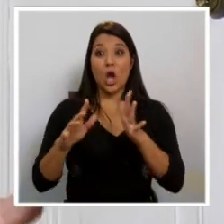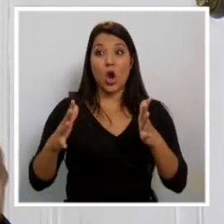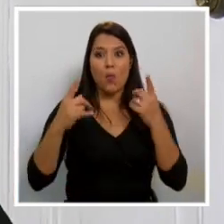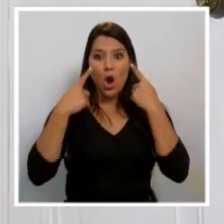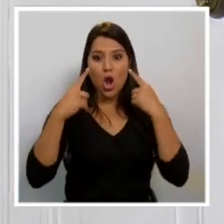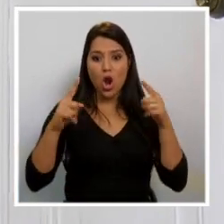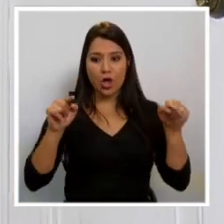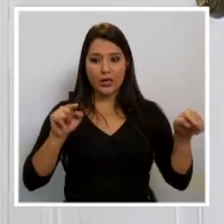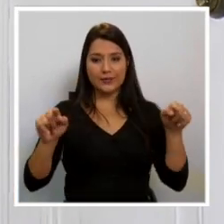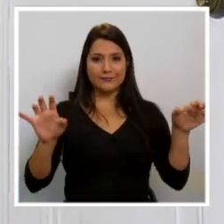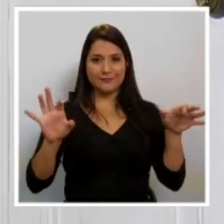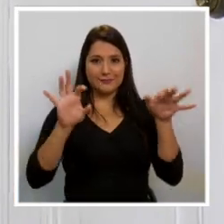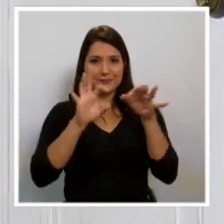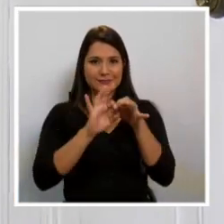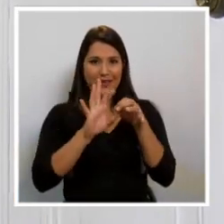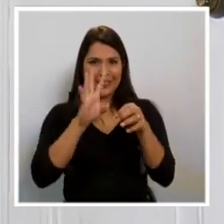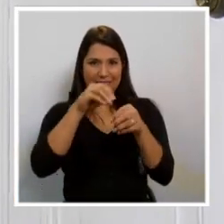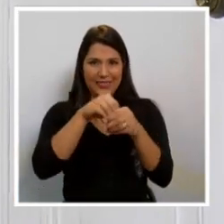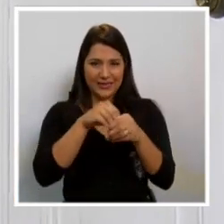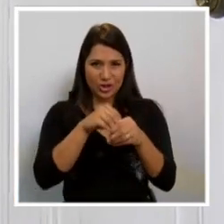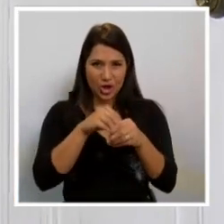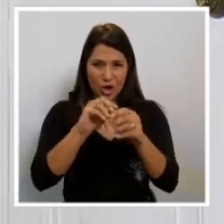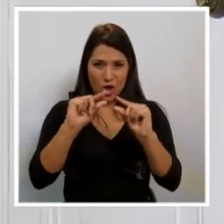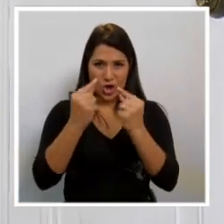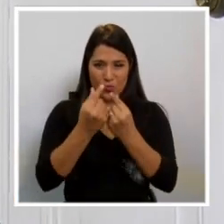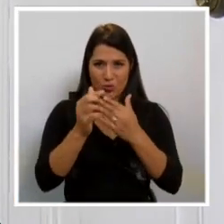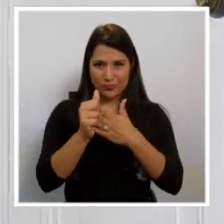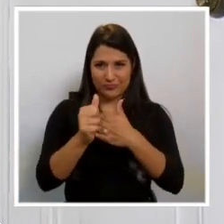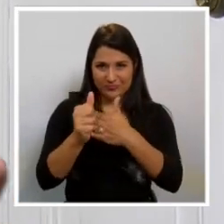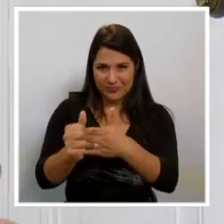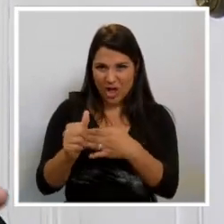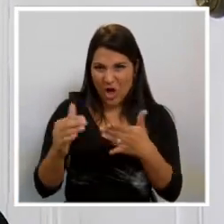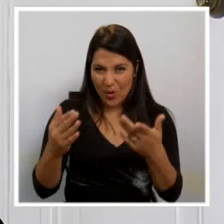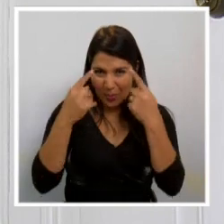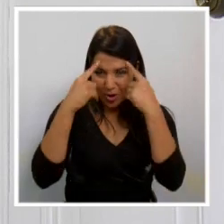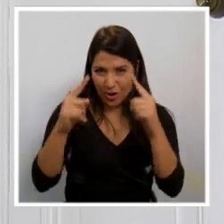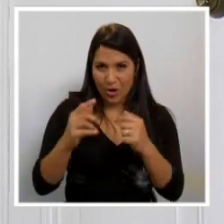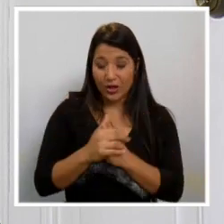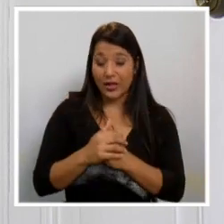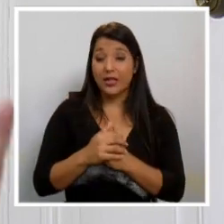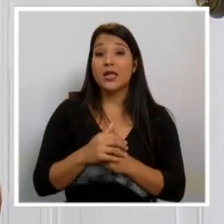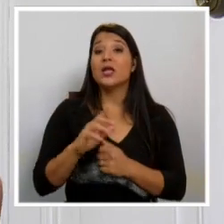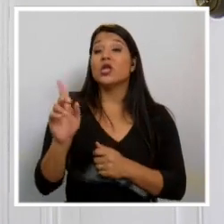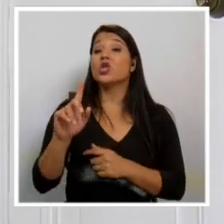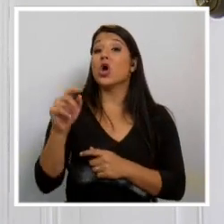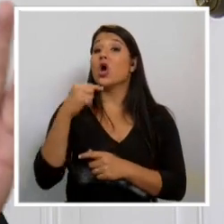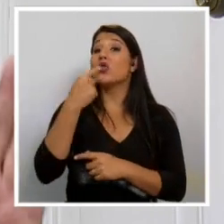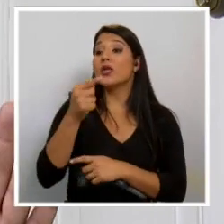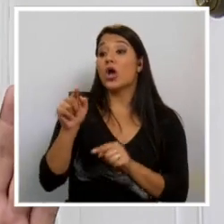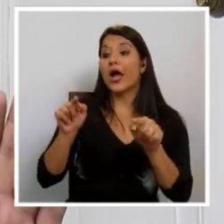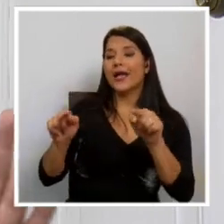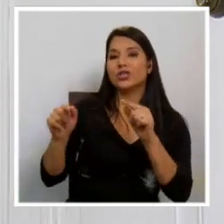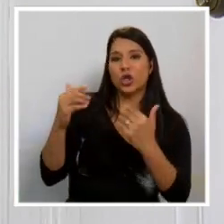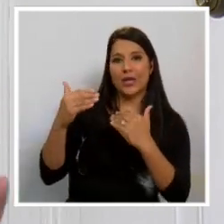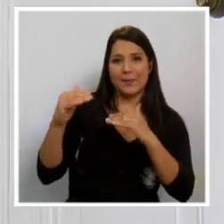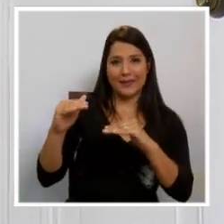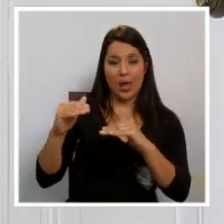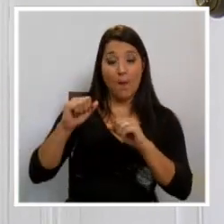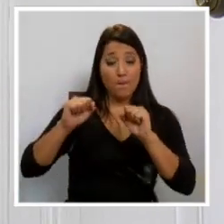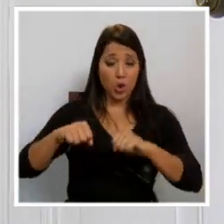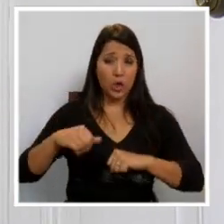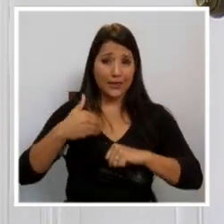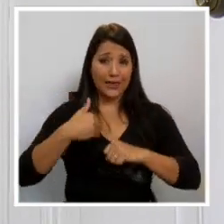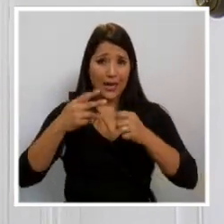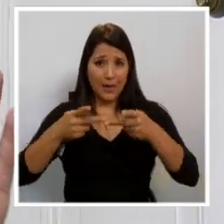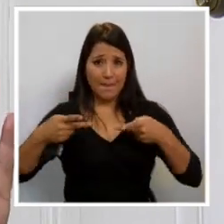2 fracciones dentro del directorio. Y no solamente digo que estas 2 fracciones estén limitadas a sus puestos en el directorio,